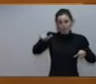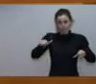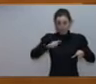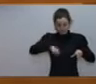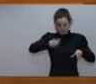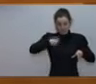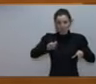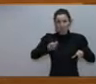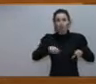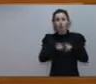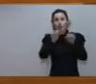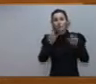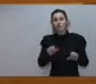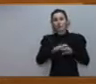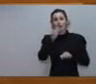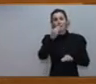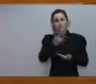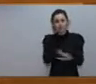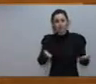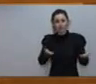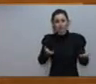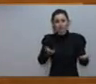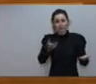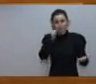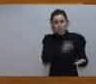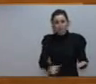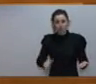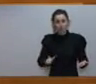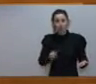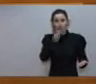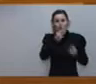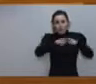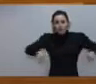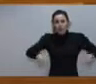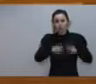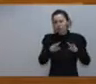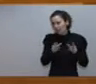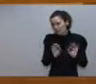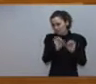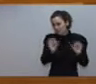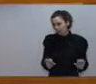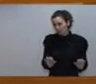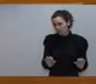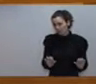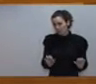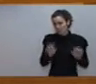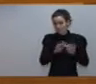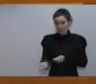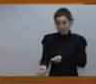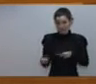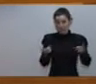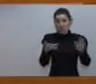Así alimenta el Gobierno asturiano a nuestras personas dependientes de comedores públicos sociales. El catering es la